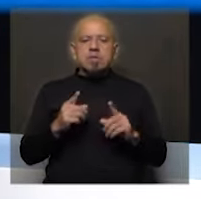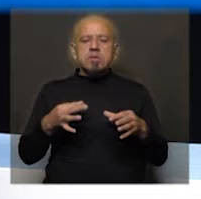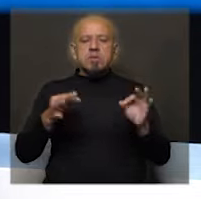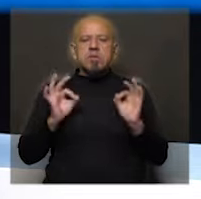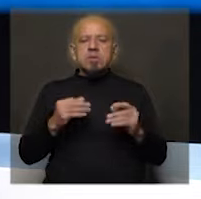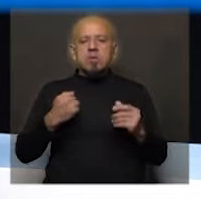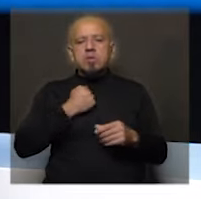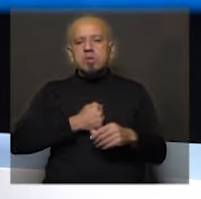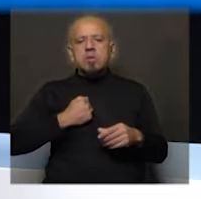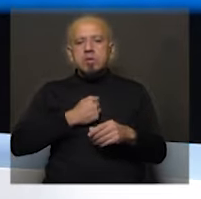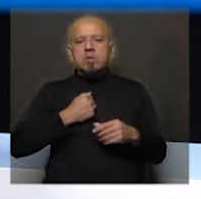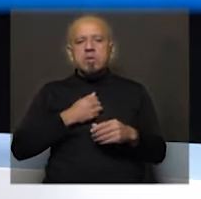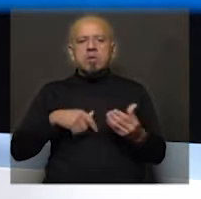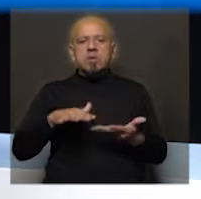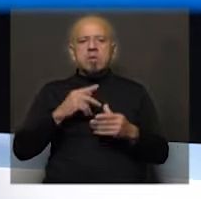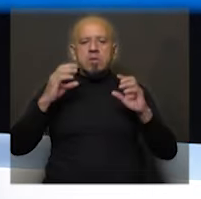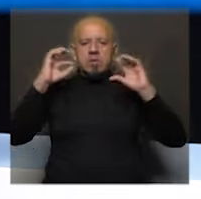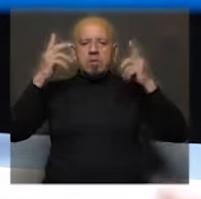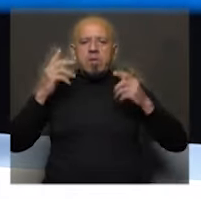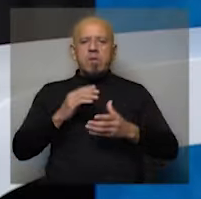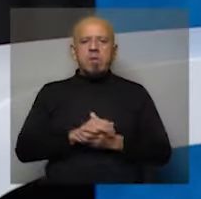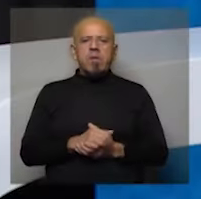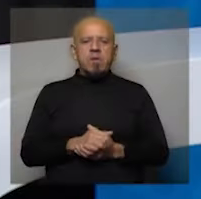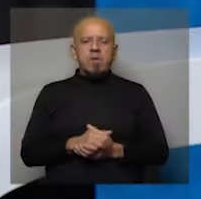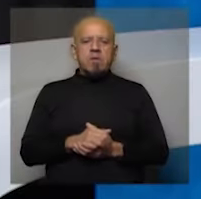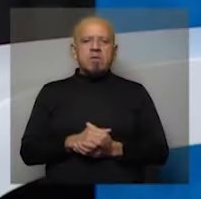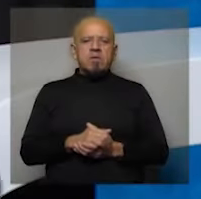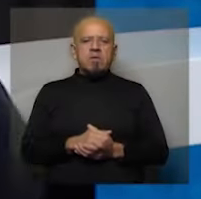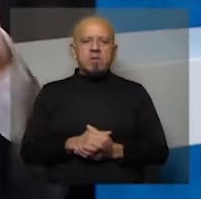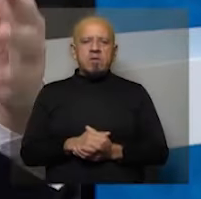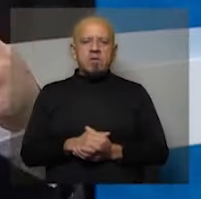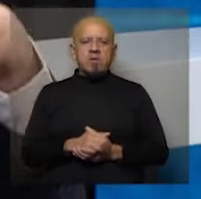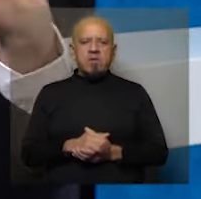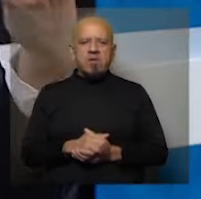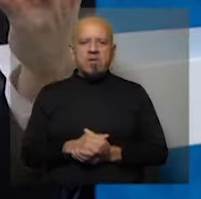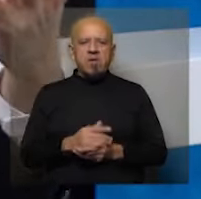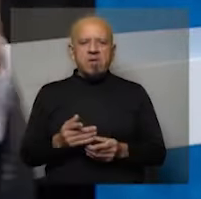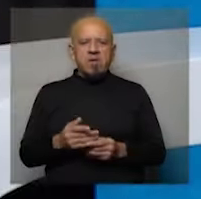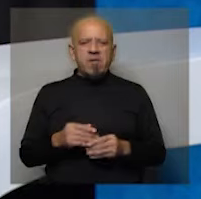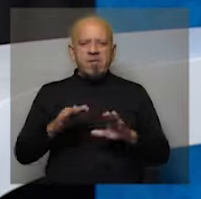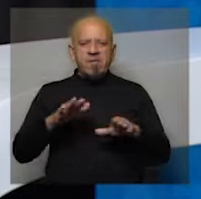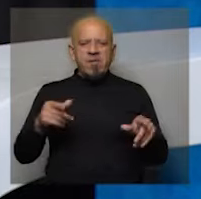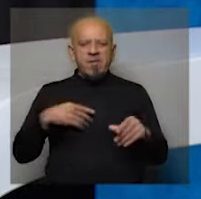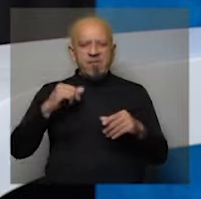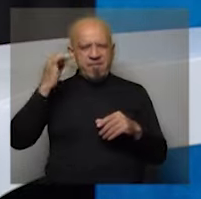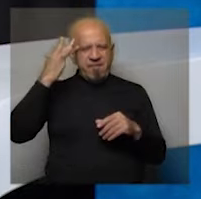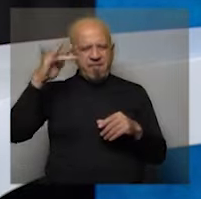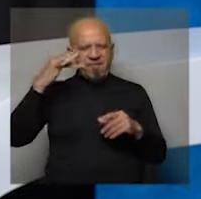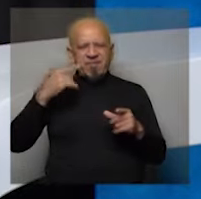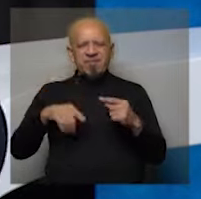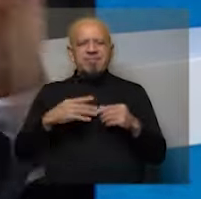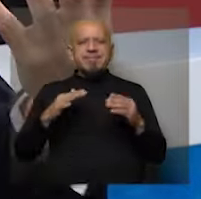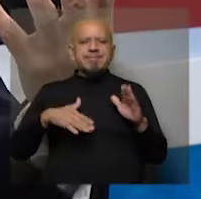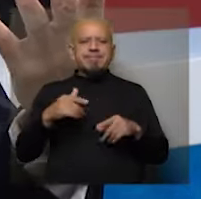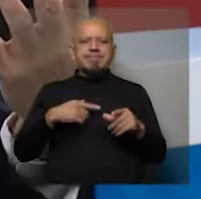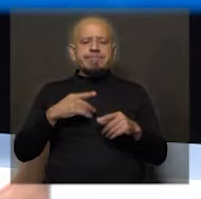sufrimiento que genera la situación de violencia No ahora marila qué pasa por ejemplo con las niñas con los niños con Los Adolescentes que muchas veces